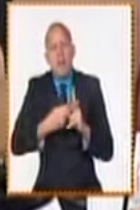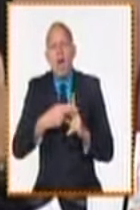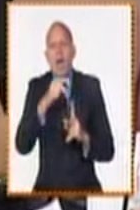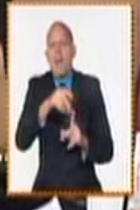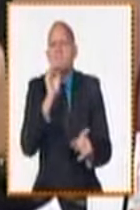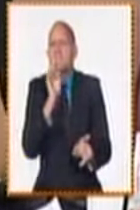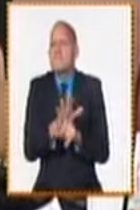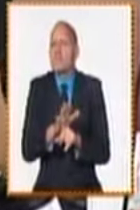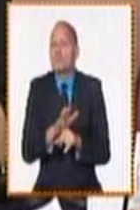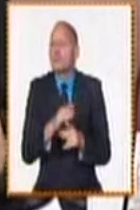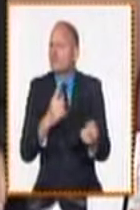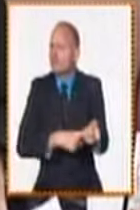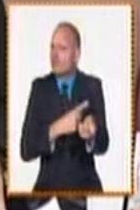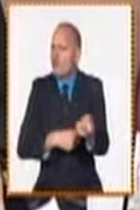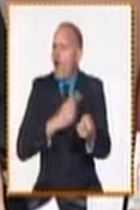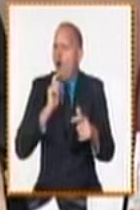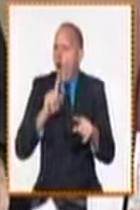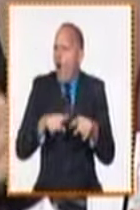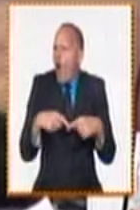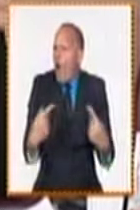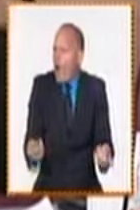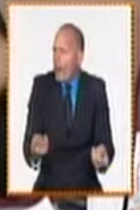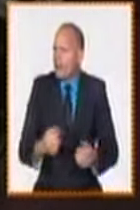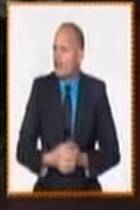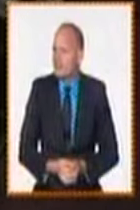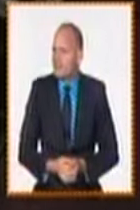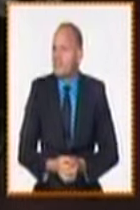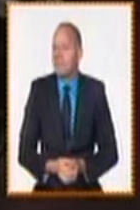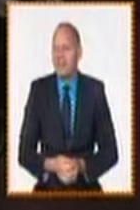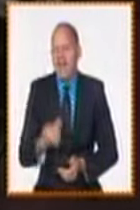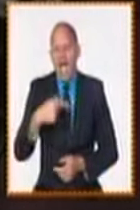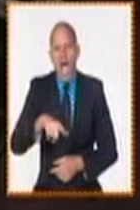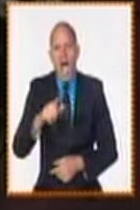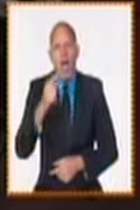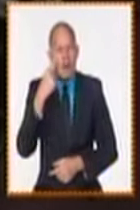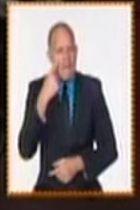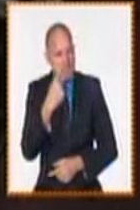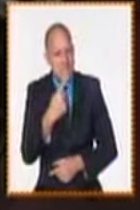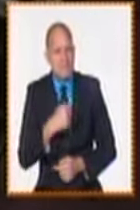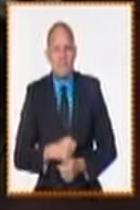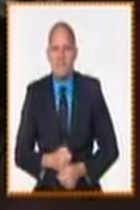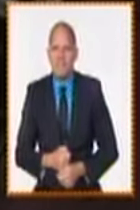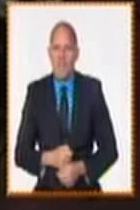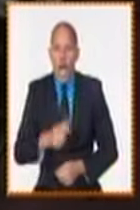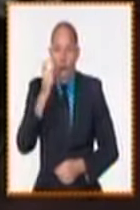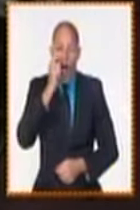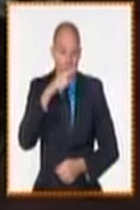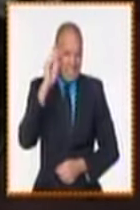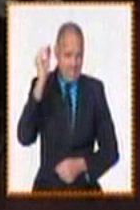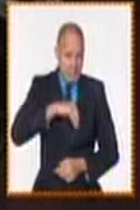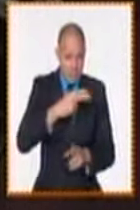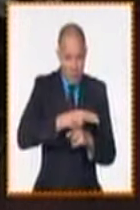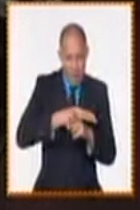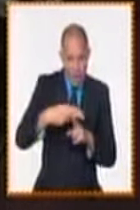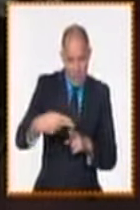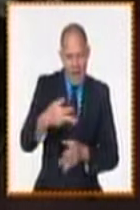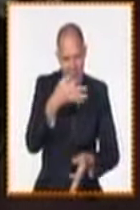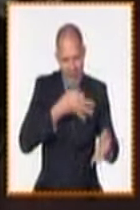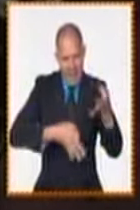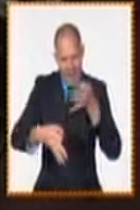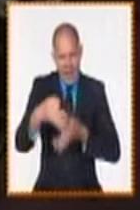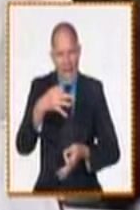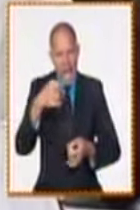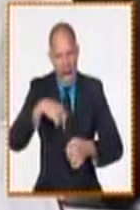ser el primer lugar triunfante de la Revolución Cubana? Pues eso quisiera hablar con el historiador de Bayamo, el máster